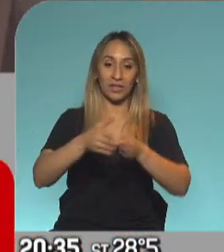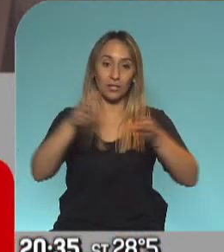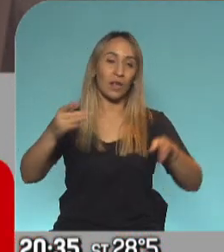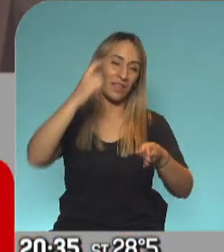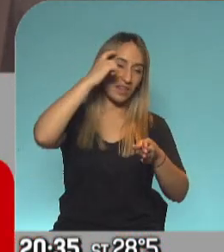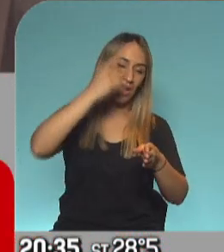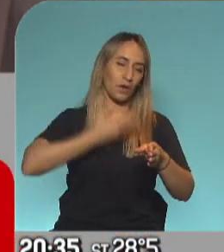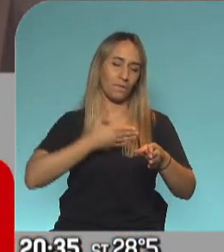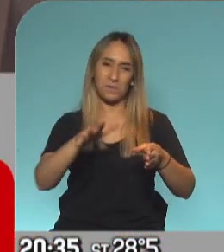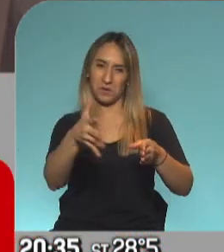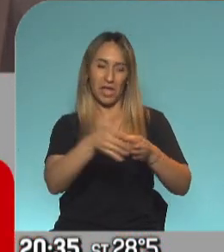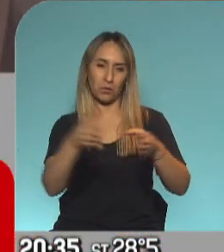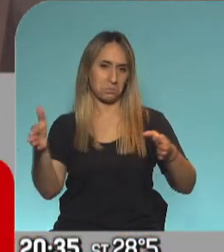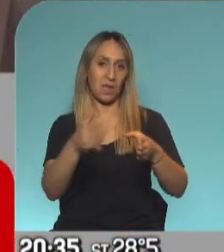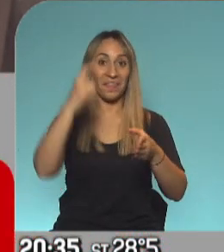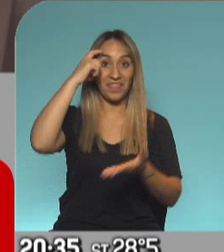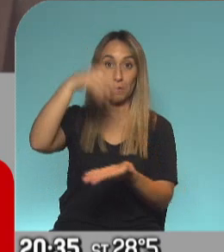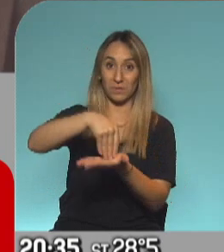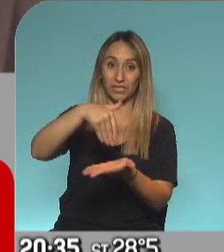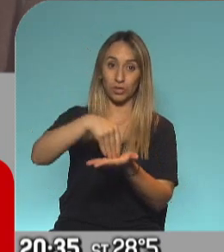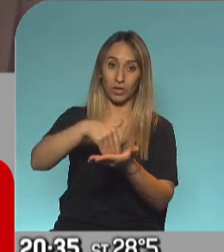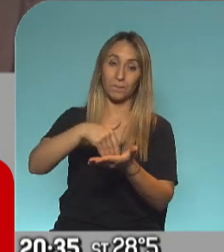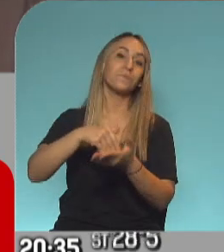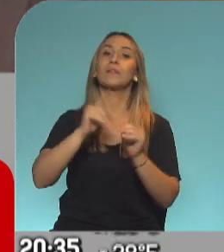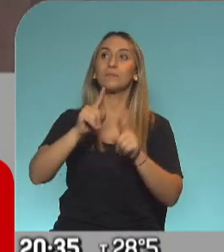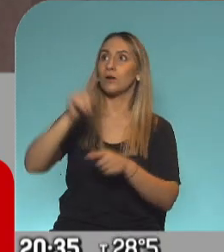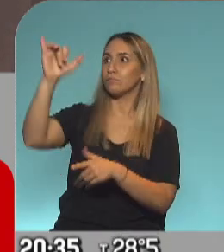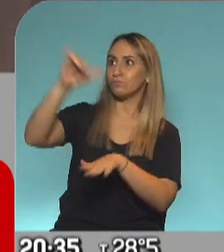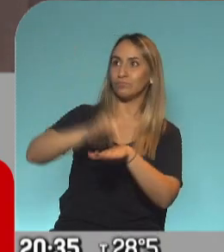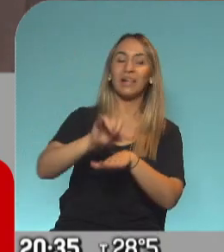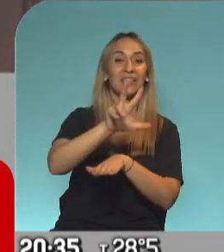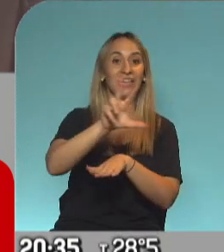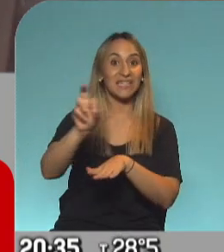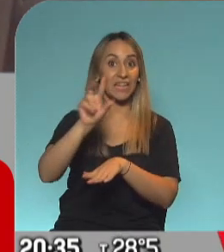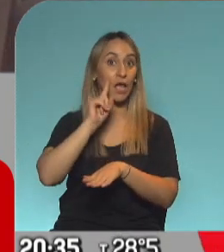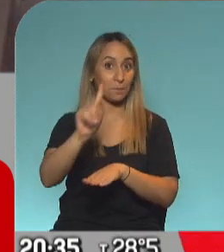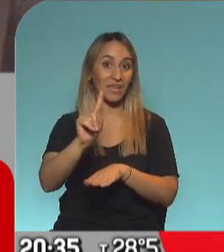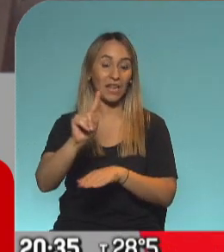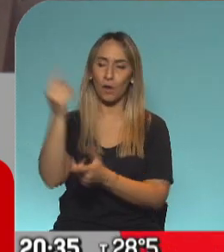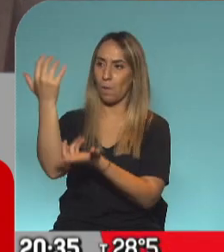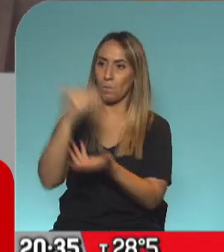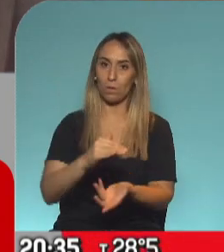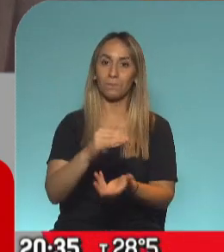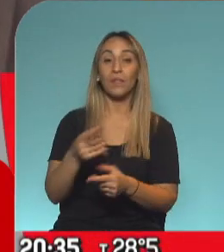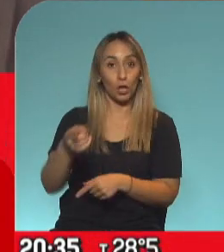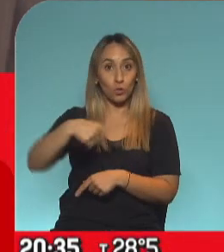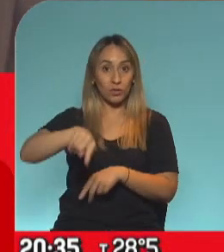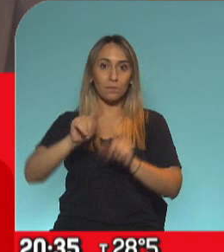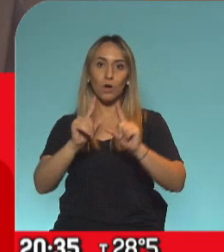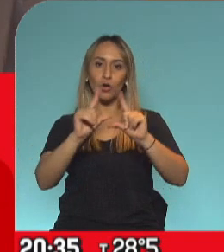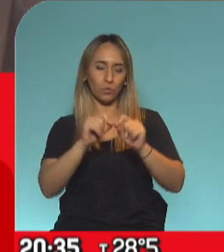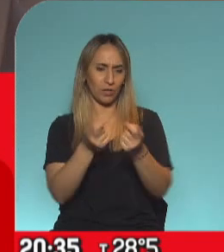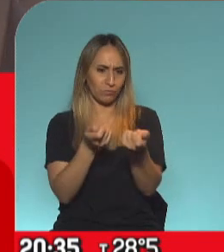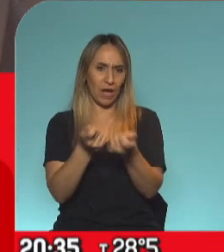entrega que es esta que será cuestión de horas, entonces de 300.000, y ustedes están trabajando bajo esos